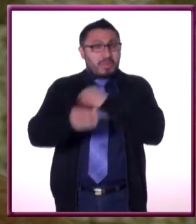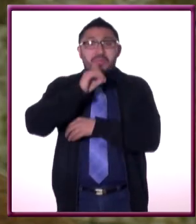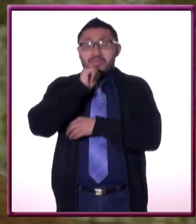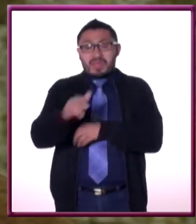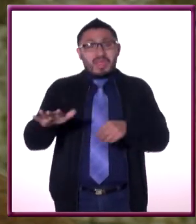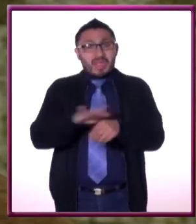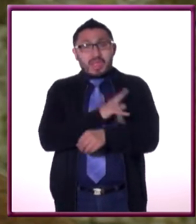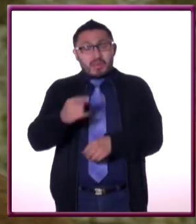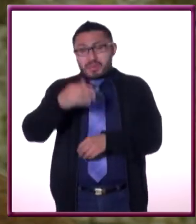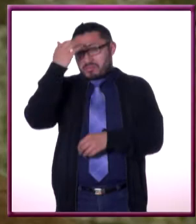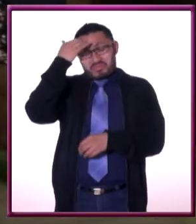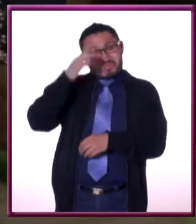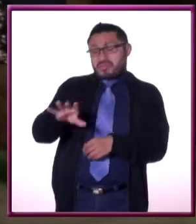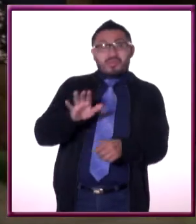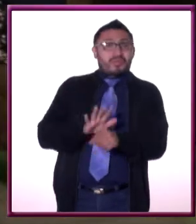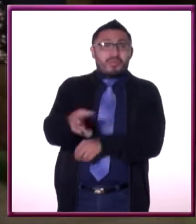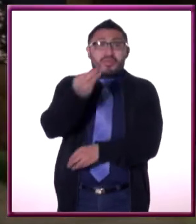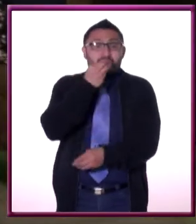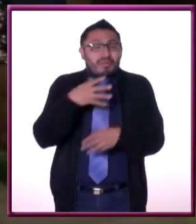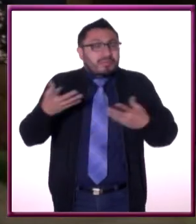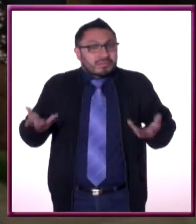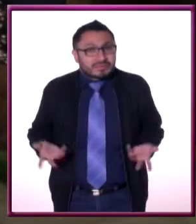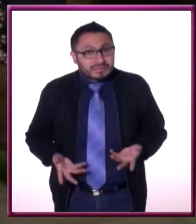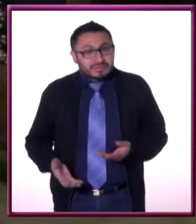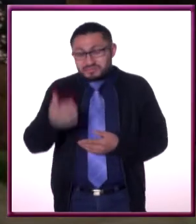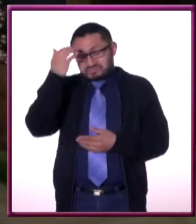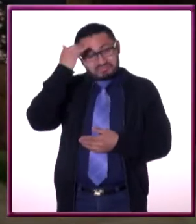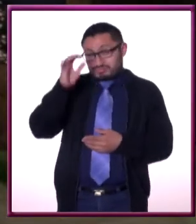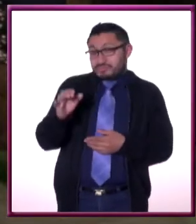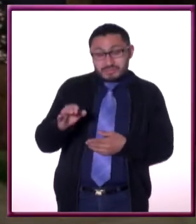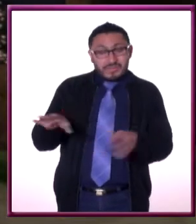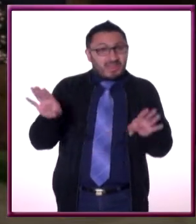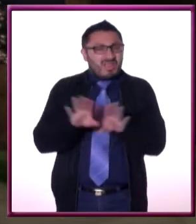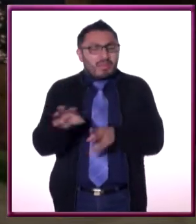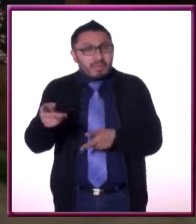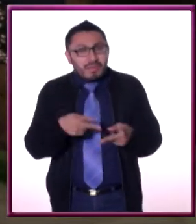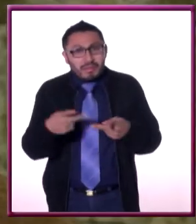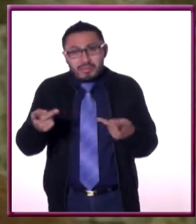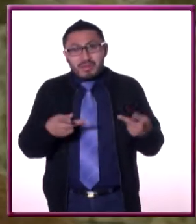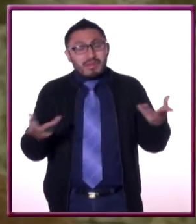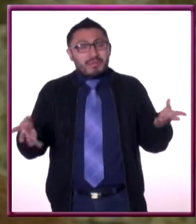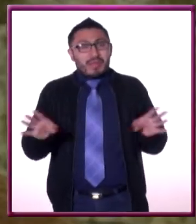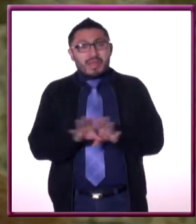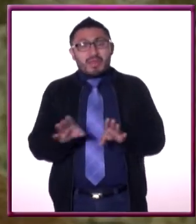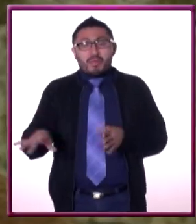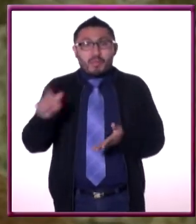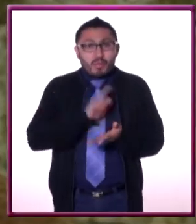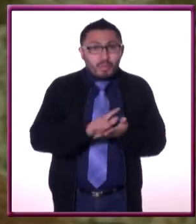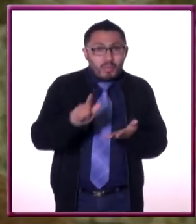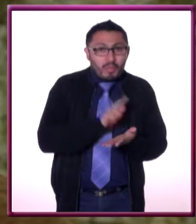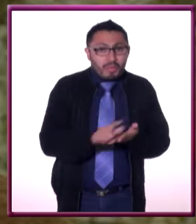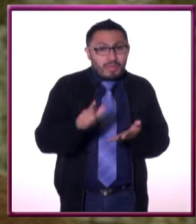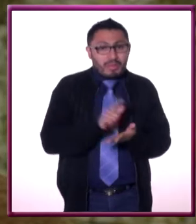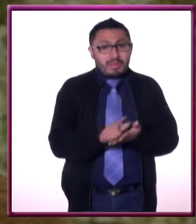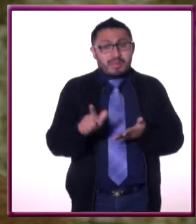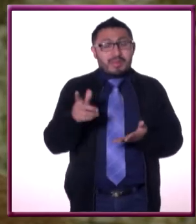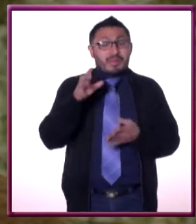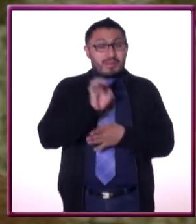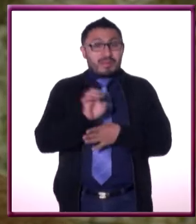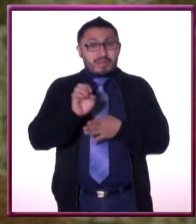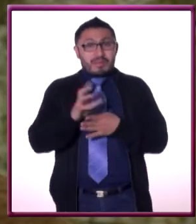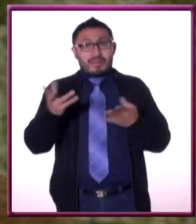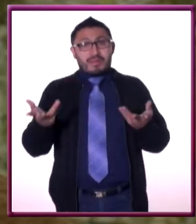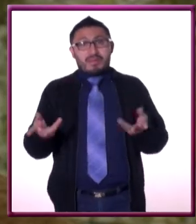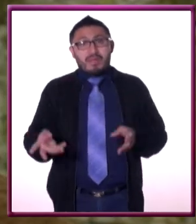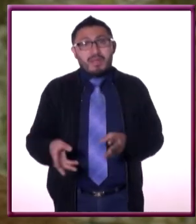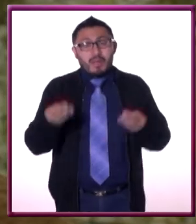quelites porque ya no se conoce qué se come, ¿no? Y ya no se conoce cómo se prepara, cómo se limpia. Entonces